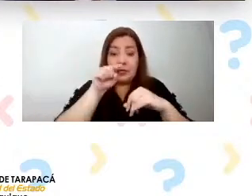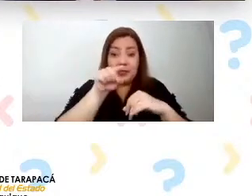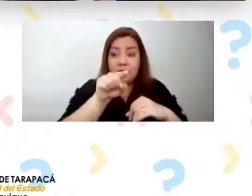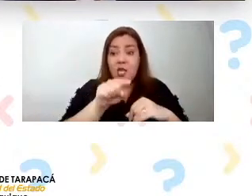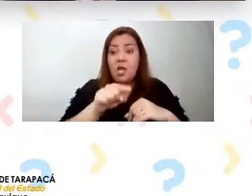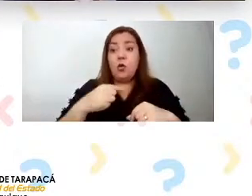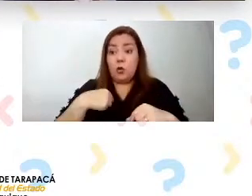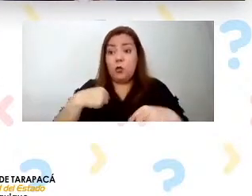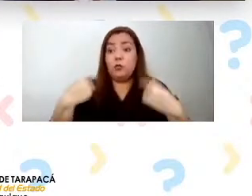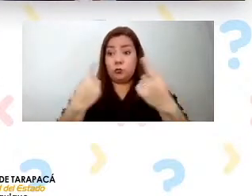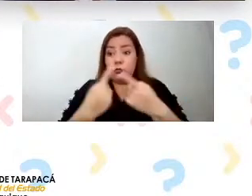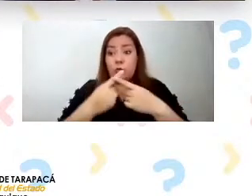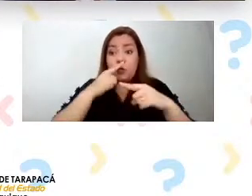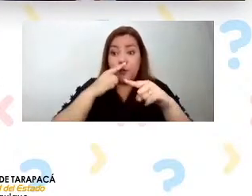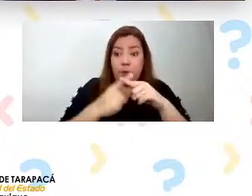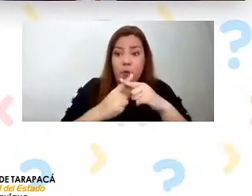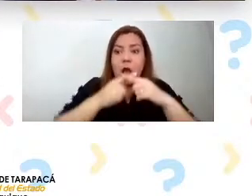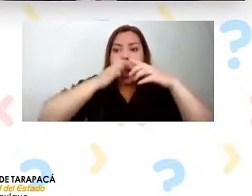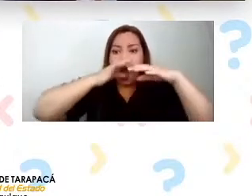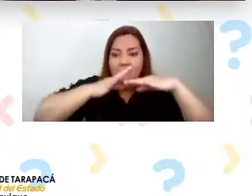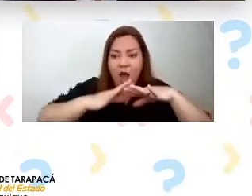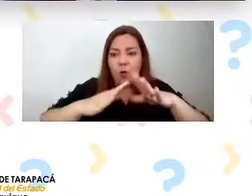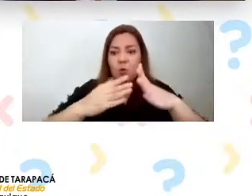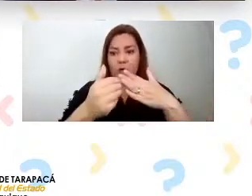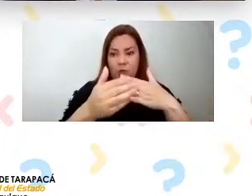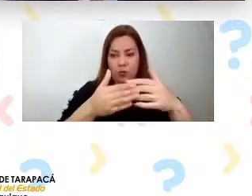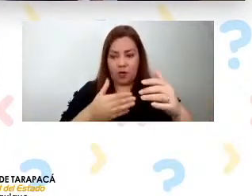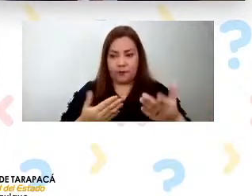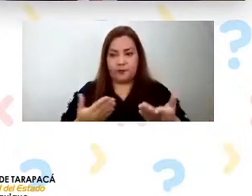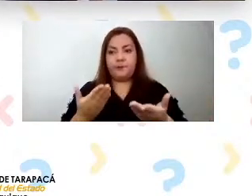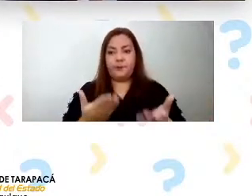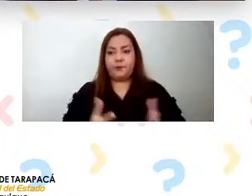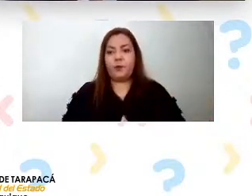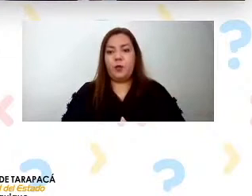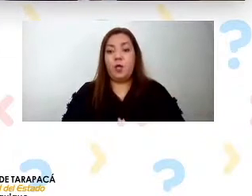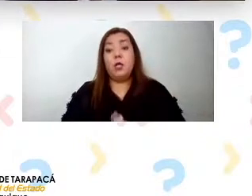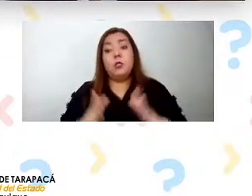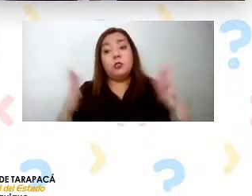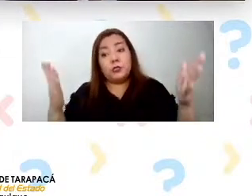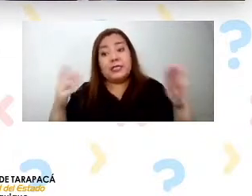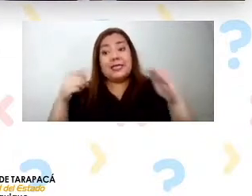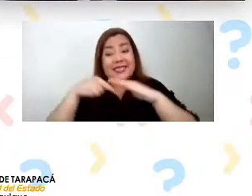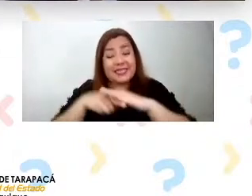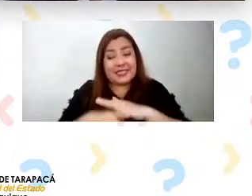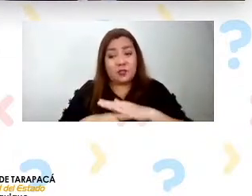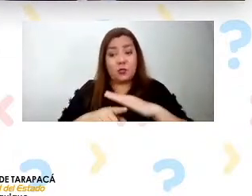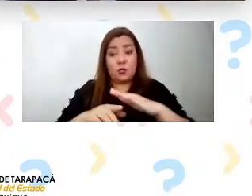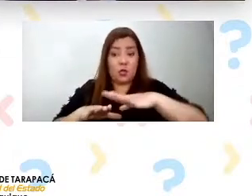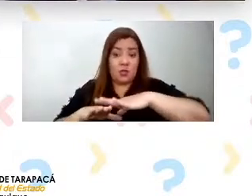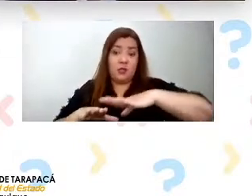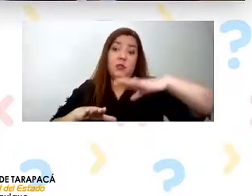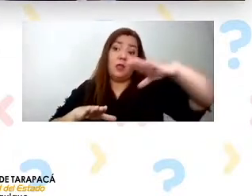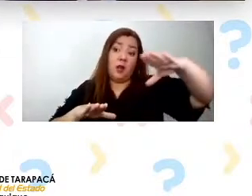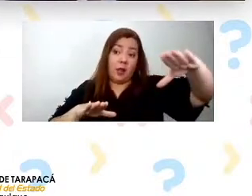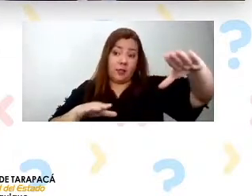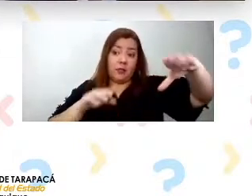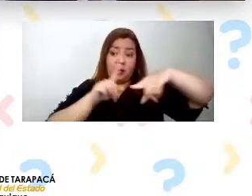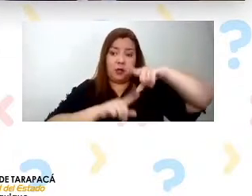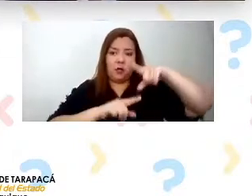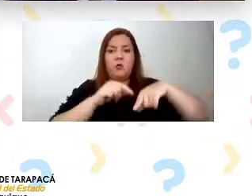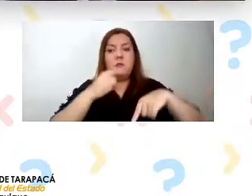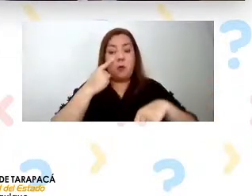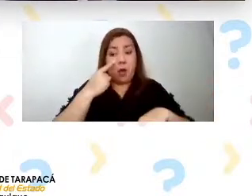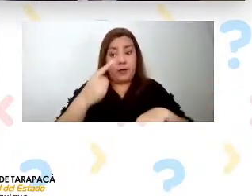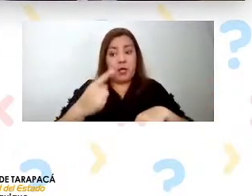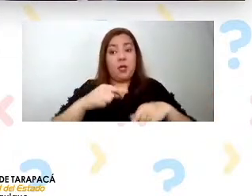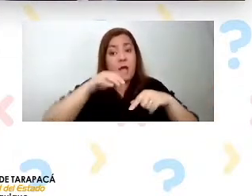las aguas naturales. Entonces, dentro del altiplano también vamos a distinguir lluvias,